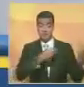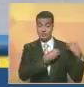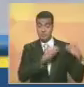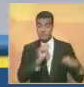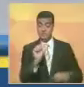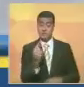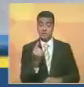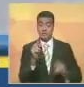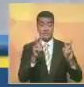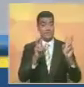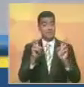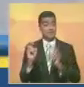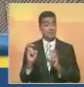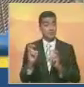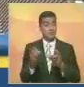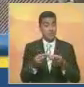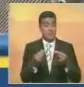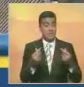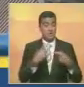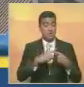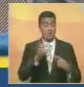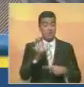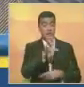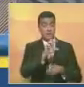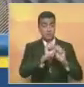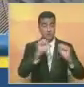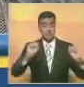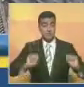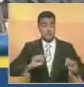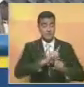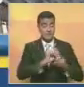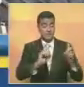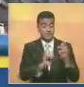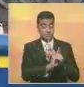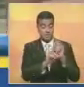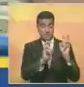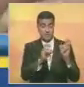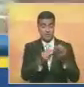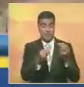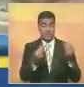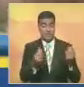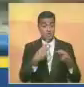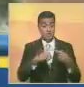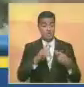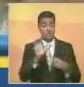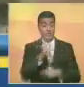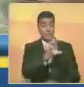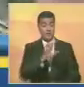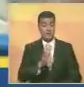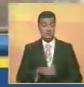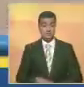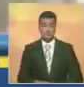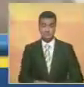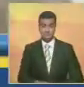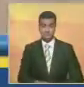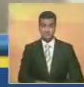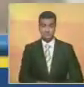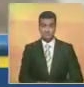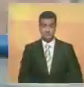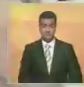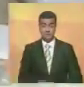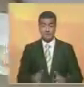primaria de títulos en moneda extranjera o del sistema de transacciones de títulos en moneda extranjera si come o cidme